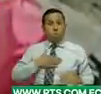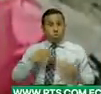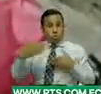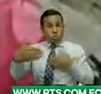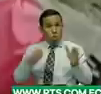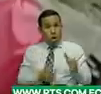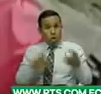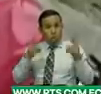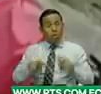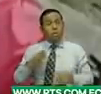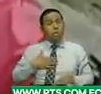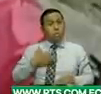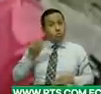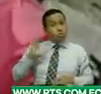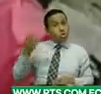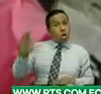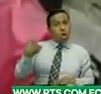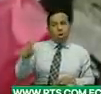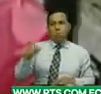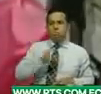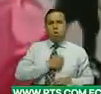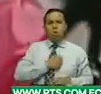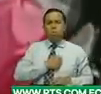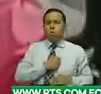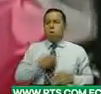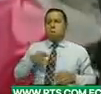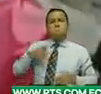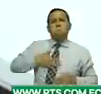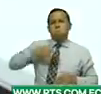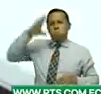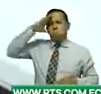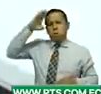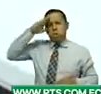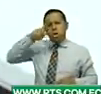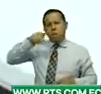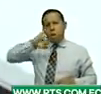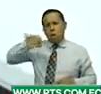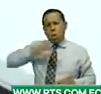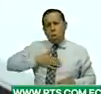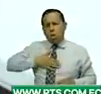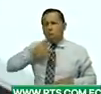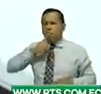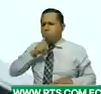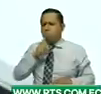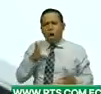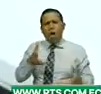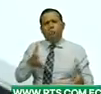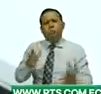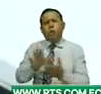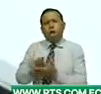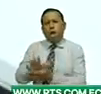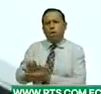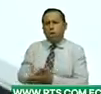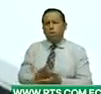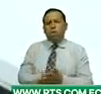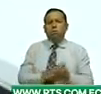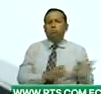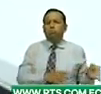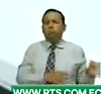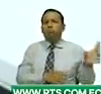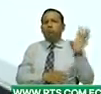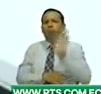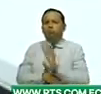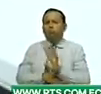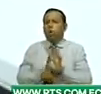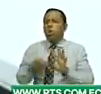de la avícola, diciendo PJ al piso, policía judicial, nadie se mueva. Llegaron y nos